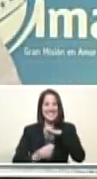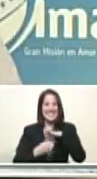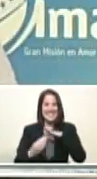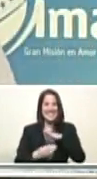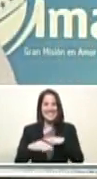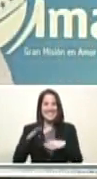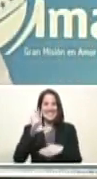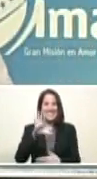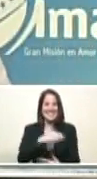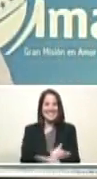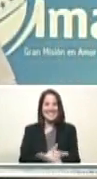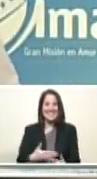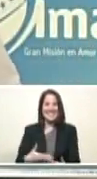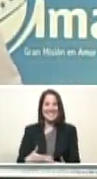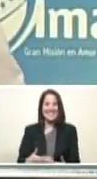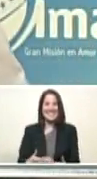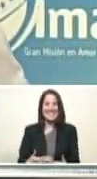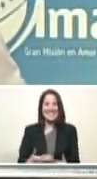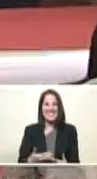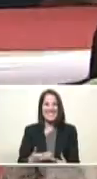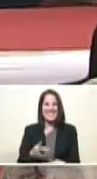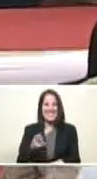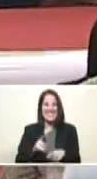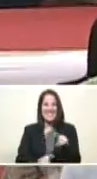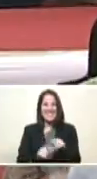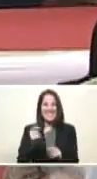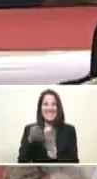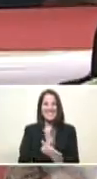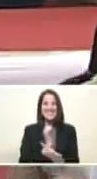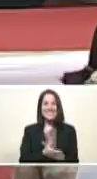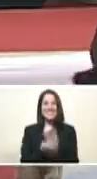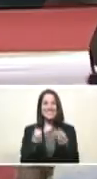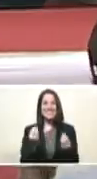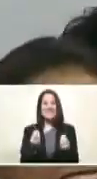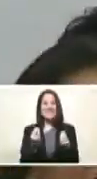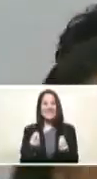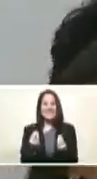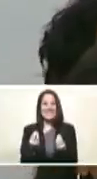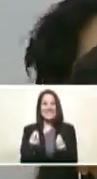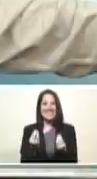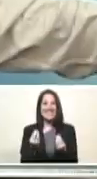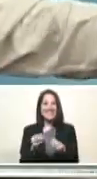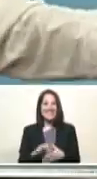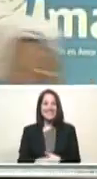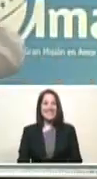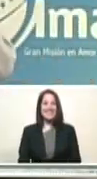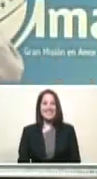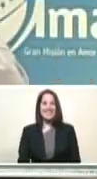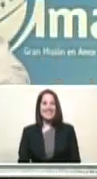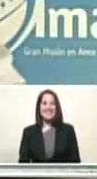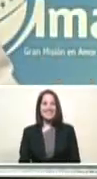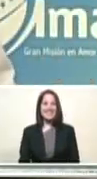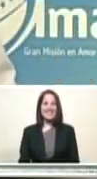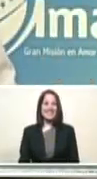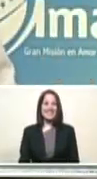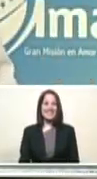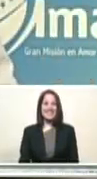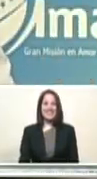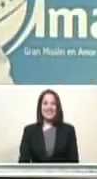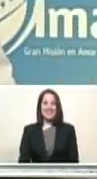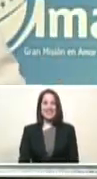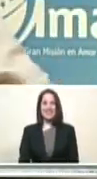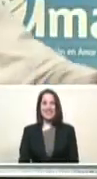millones, mira, ahí está, yo tengo el mío también. Ahí está, miren. Impresionante cómo en cualquier lugar del país que tú